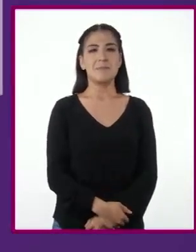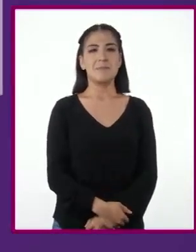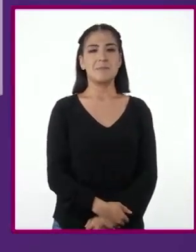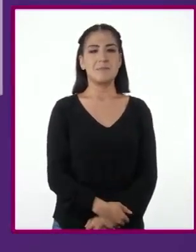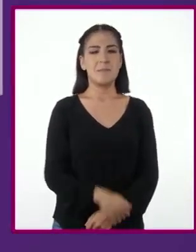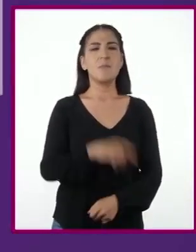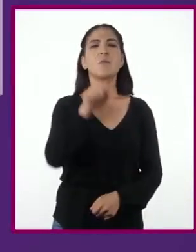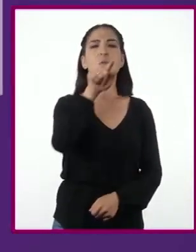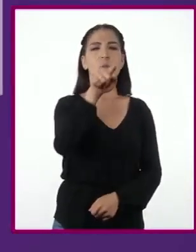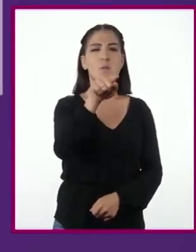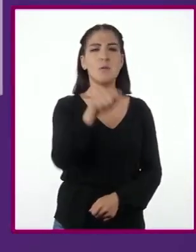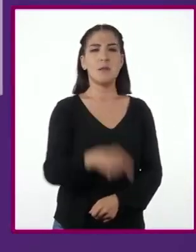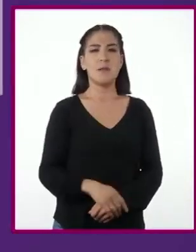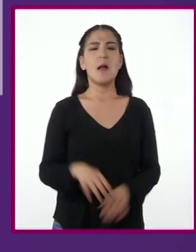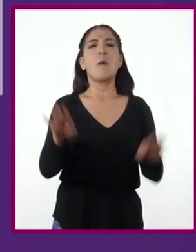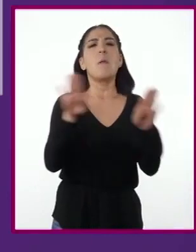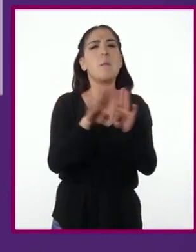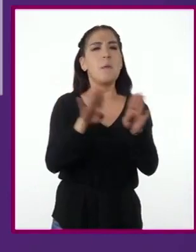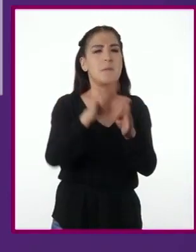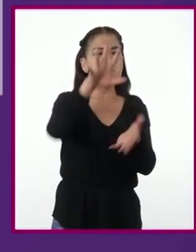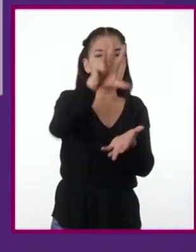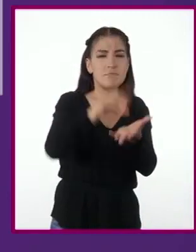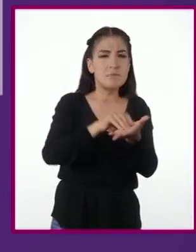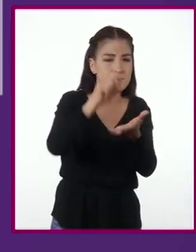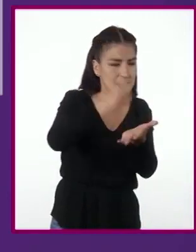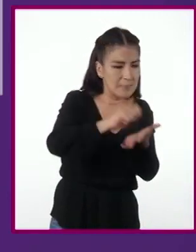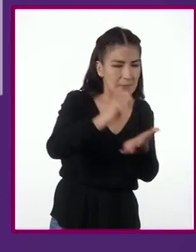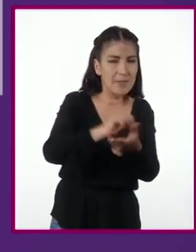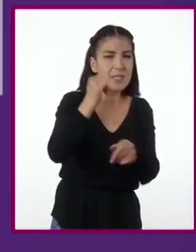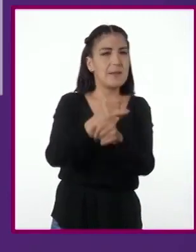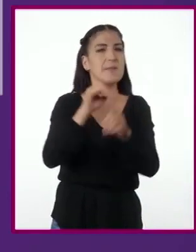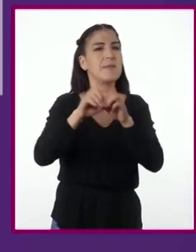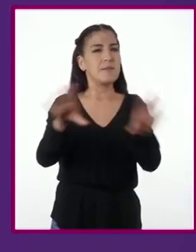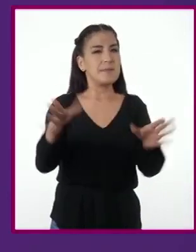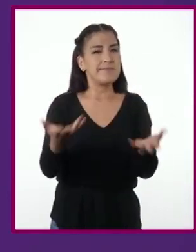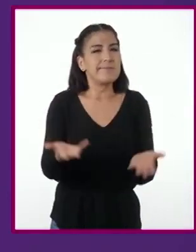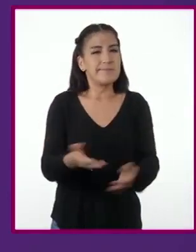¿Y tú? ¿Cómo registras la información?